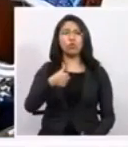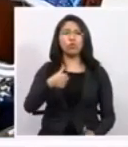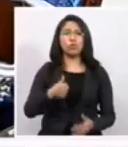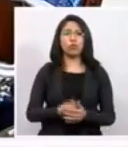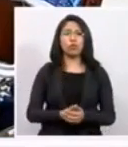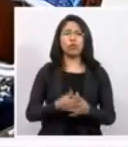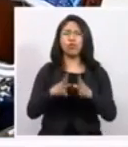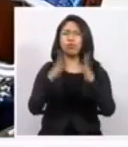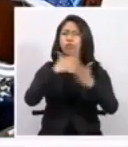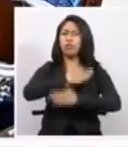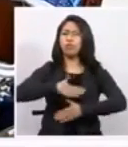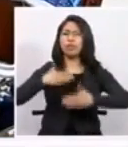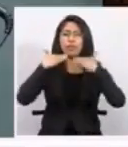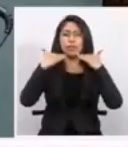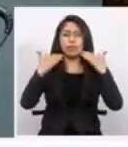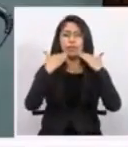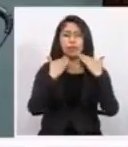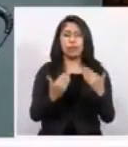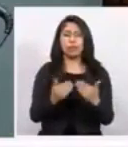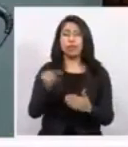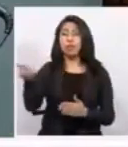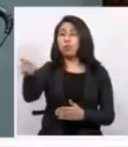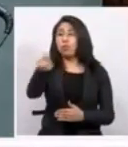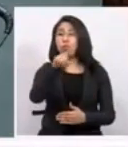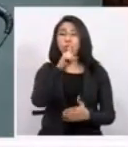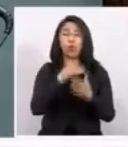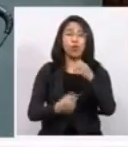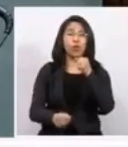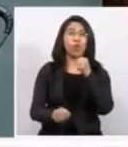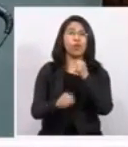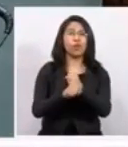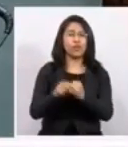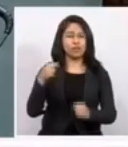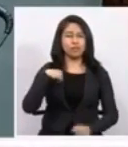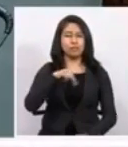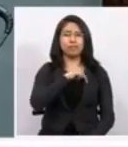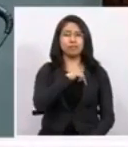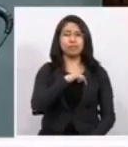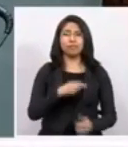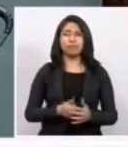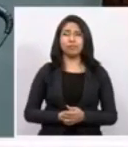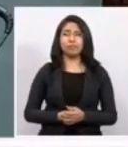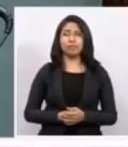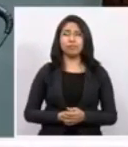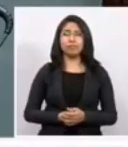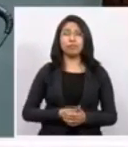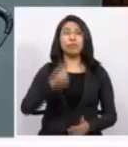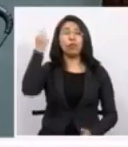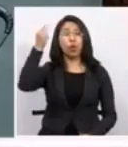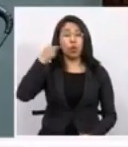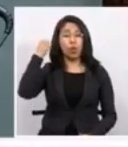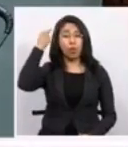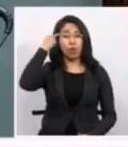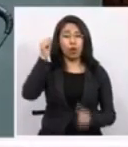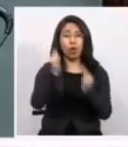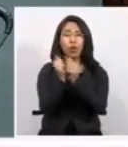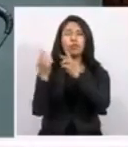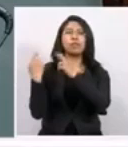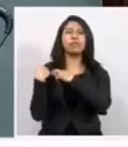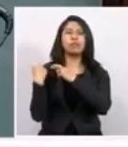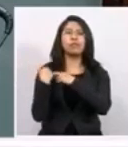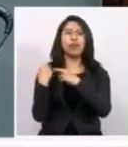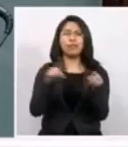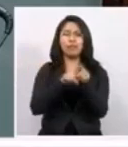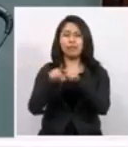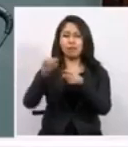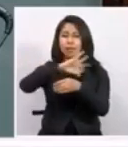mucho agradecimiento por la confianza depositada en nosotros. Gobernaremos con responsabilidad e